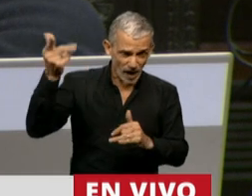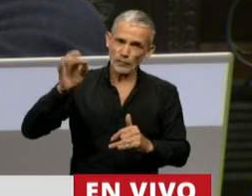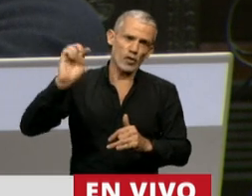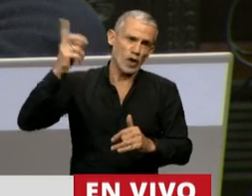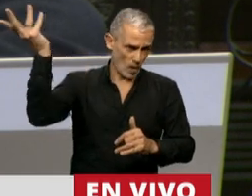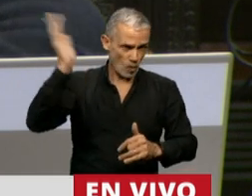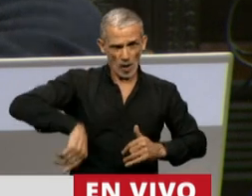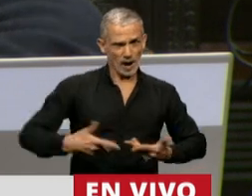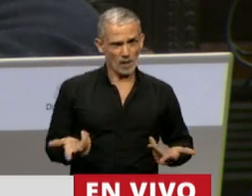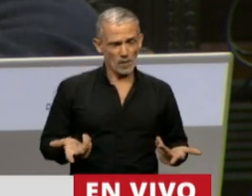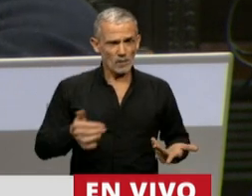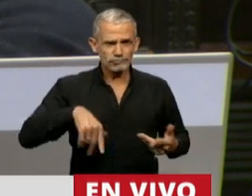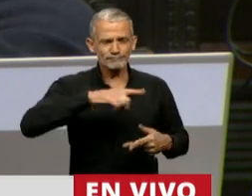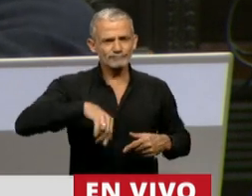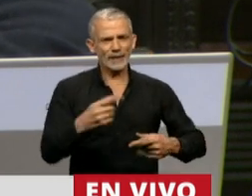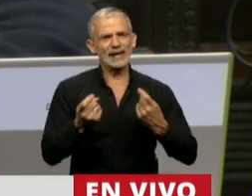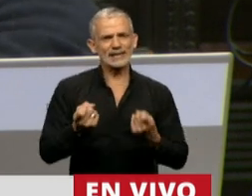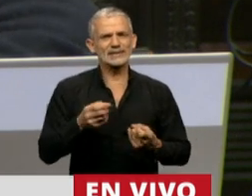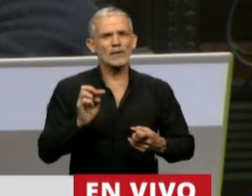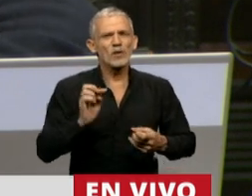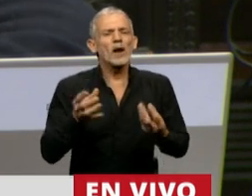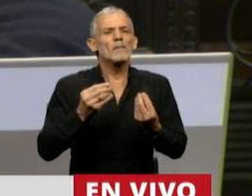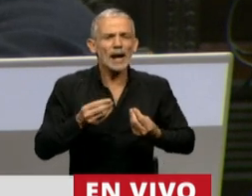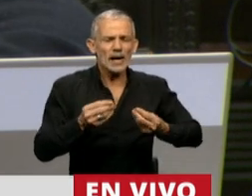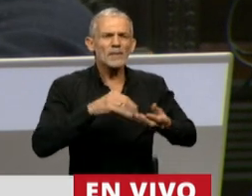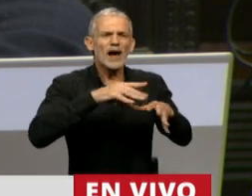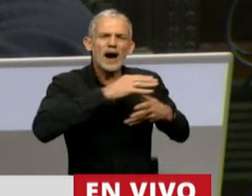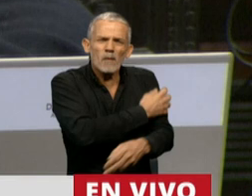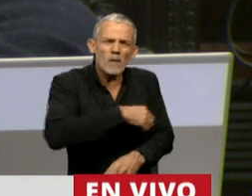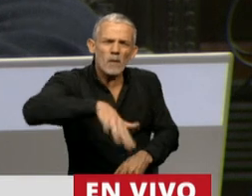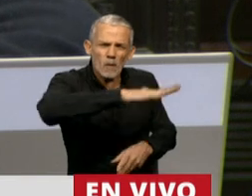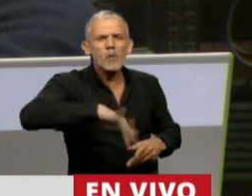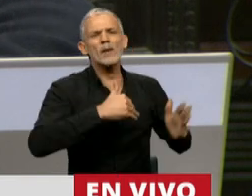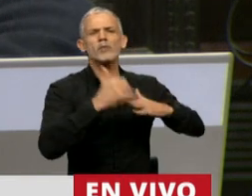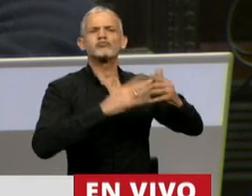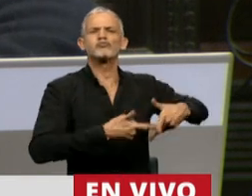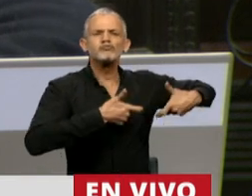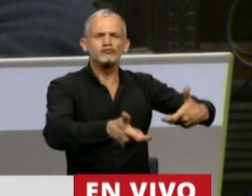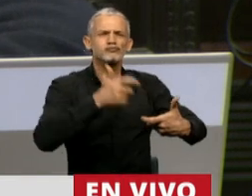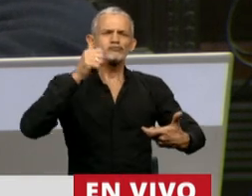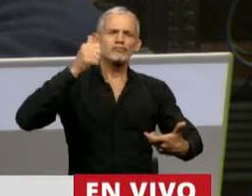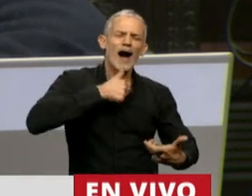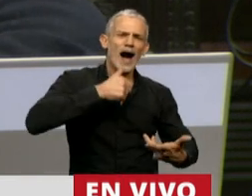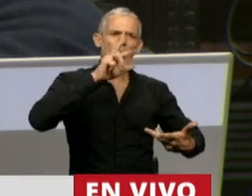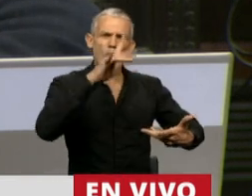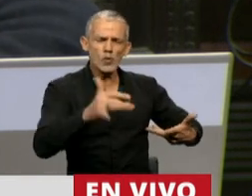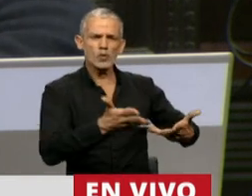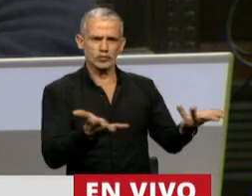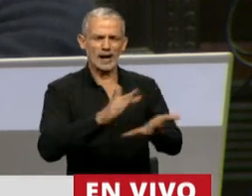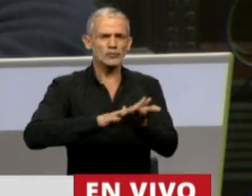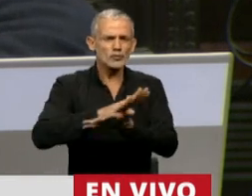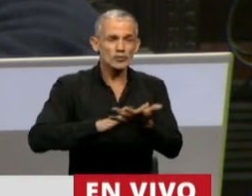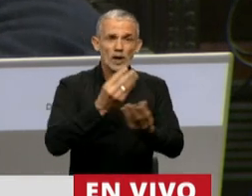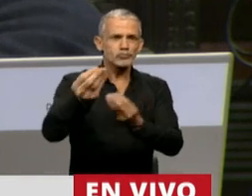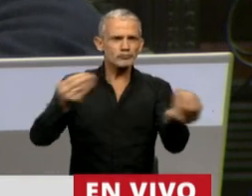dólares que tanto necesitamos para urbanizar los barrios populares que tanto necesitamos para resolver la situación